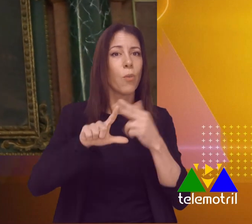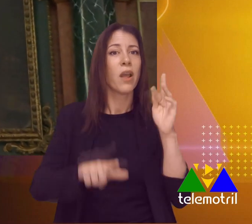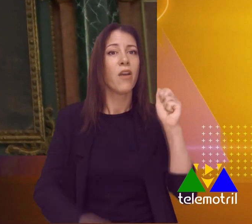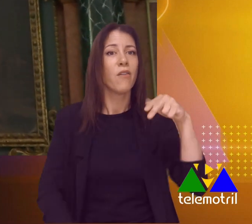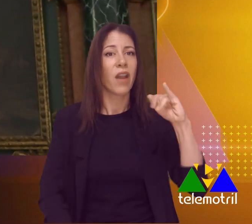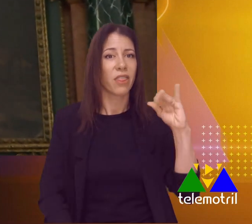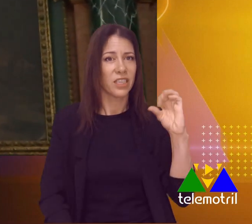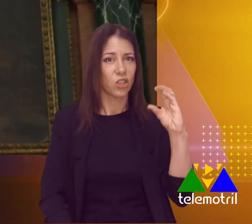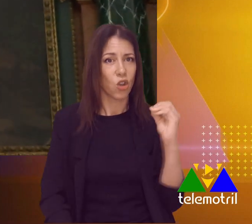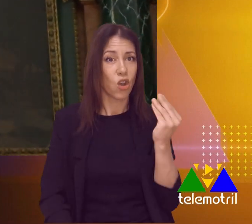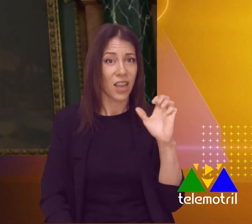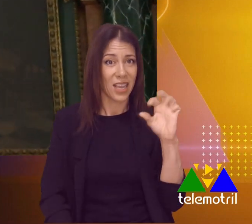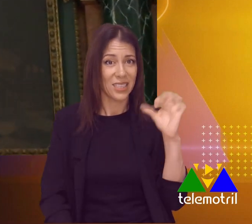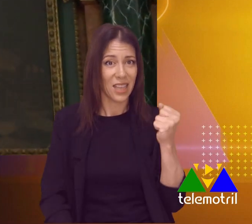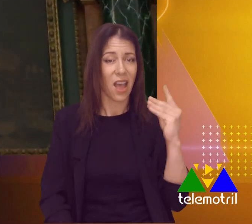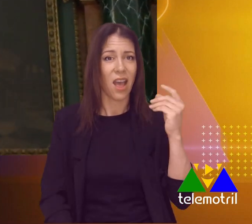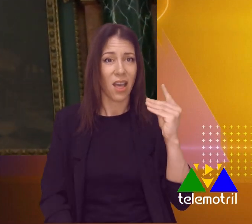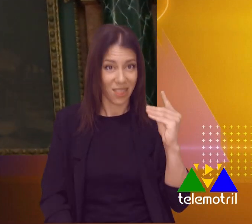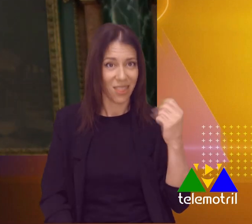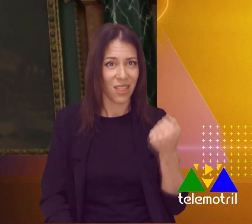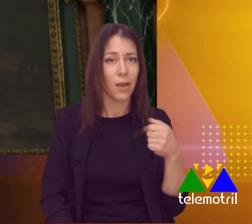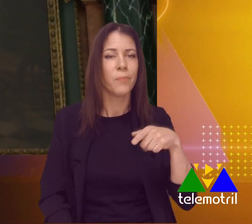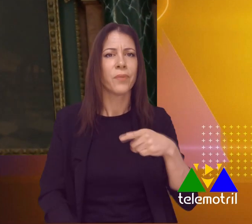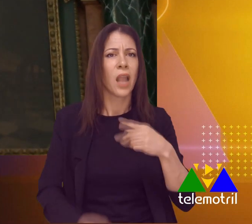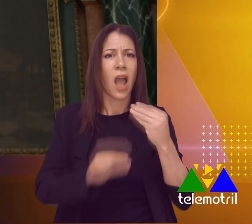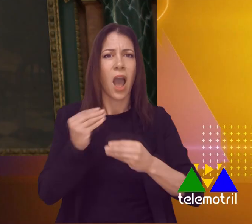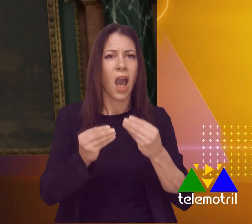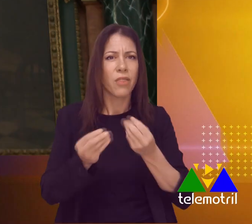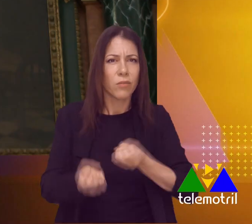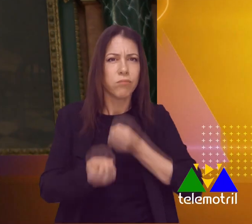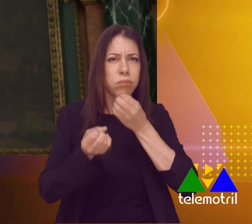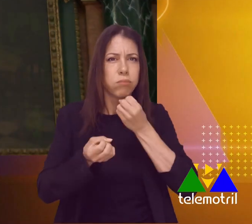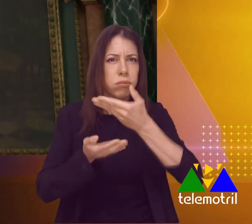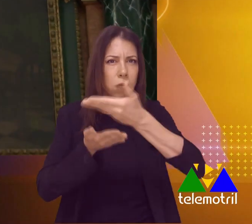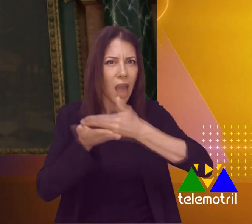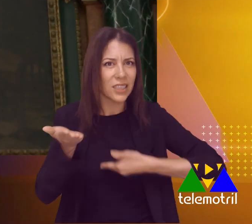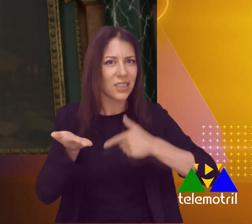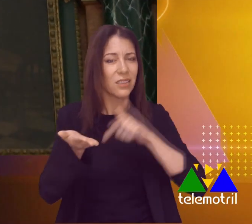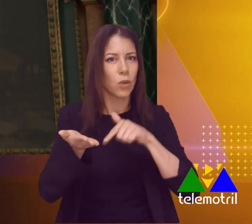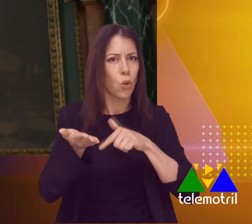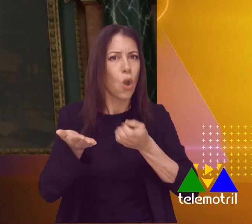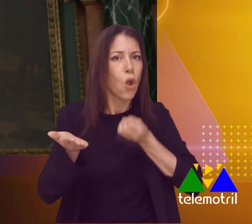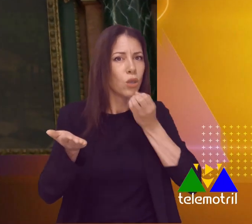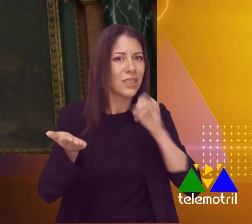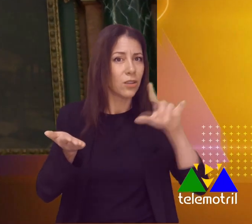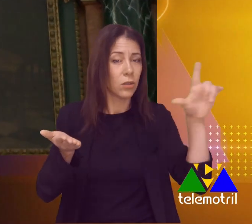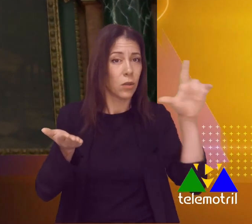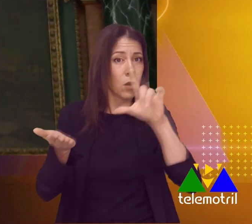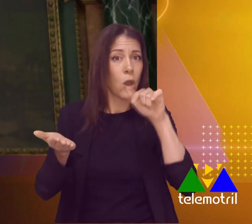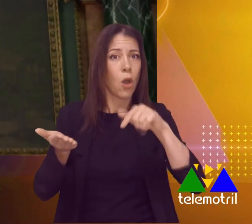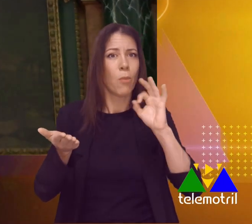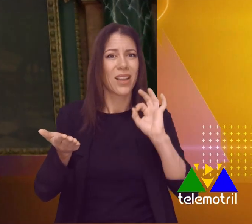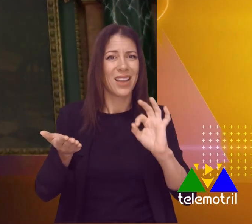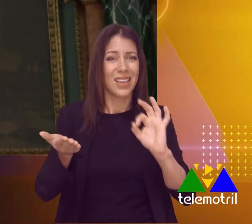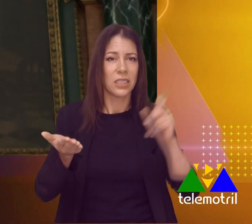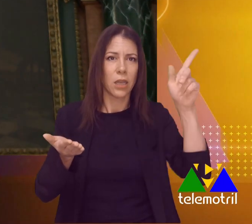Posada Chinchilla hizo un magnífico artículo contando la historia de este cuadro. Este cuadro viene de la Cartuja de